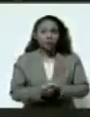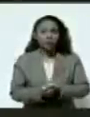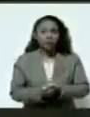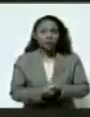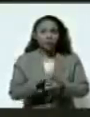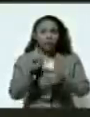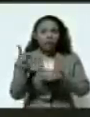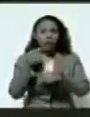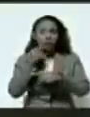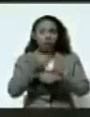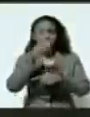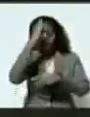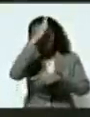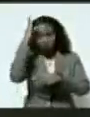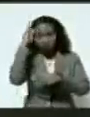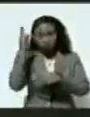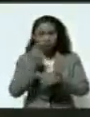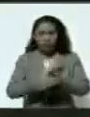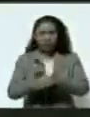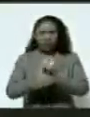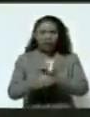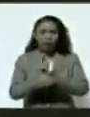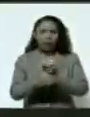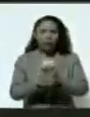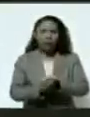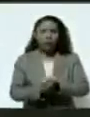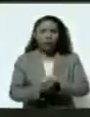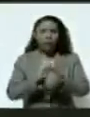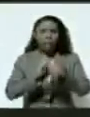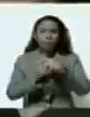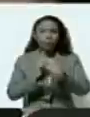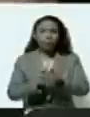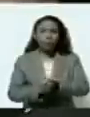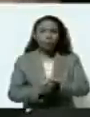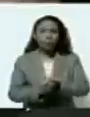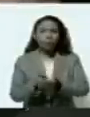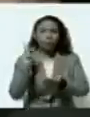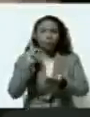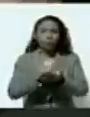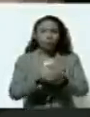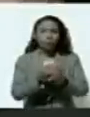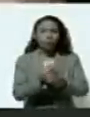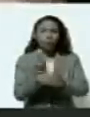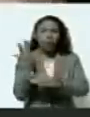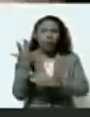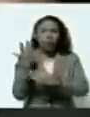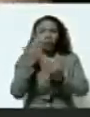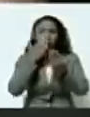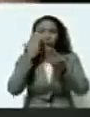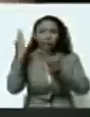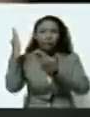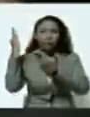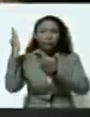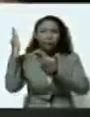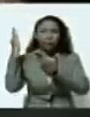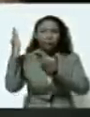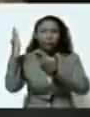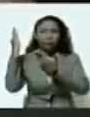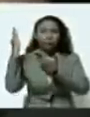Eso lo dijo Diosdado. Y rapidito nos llegó esto. La casa.